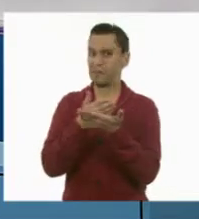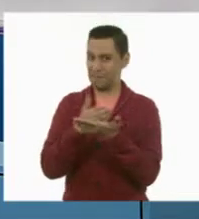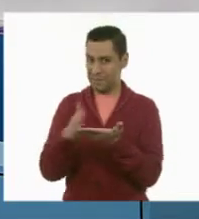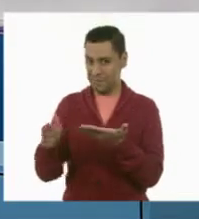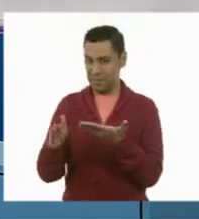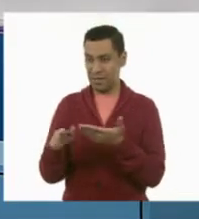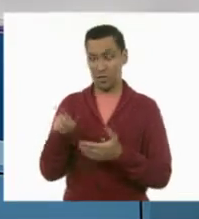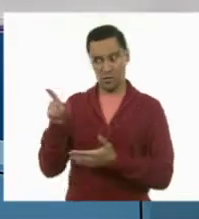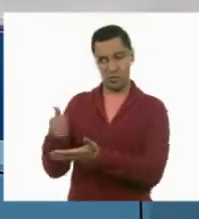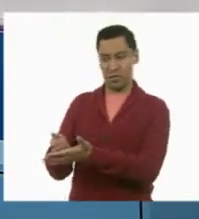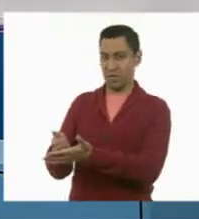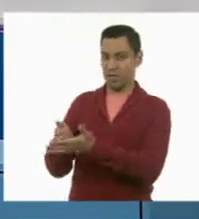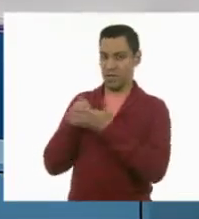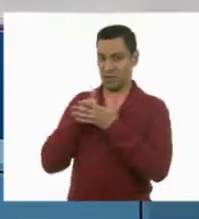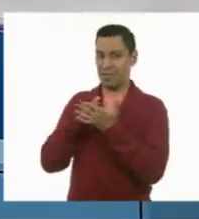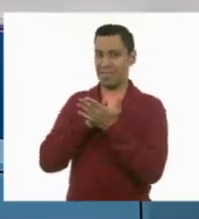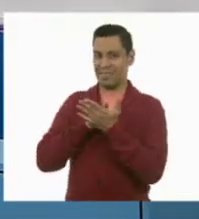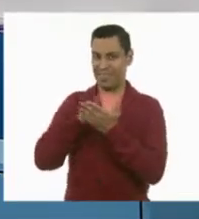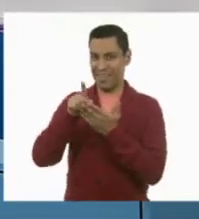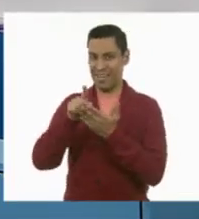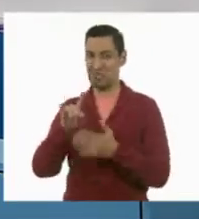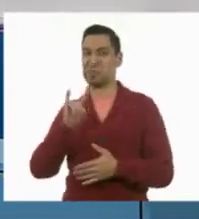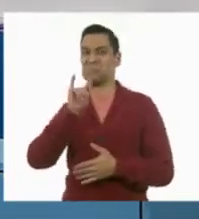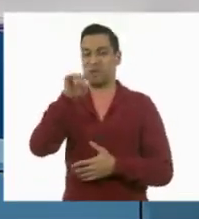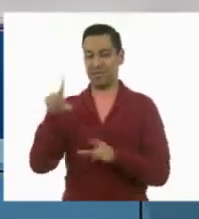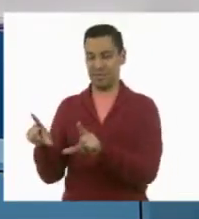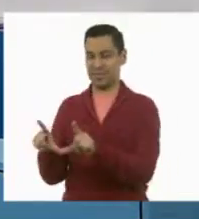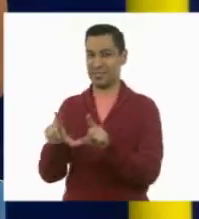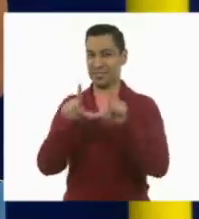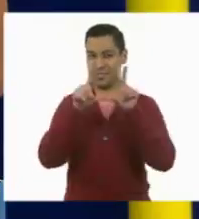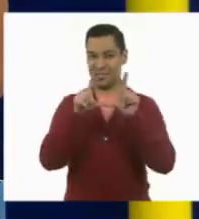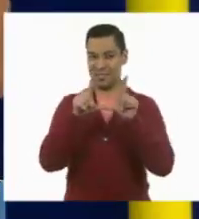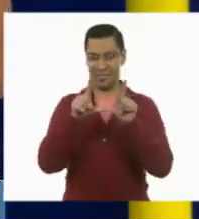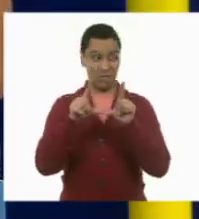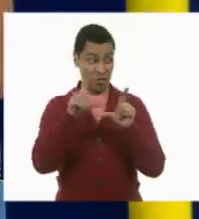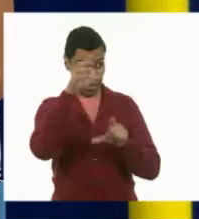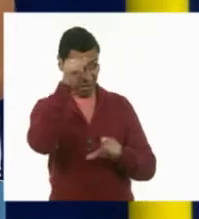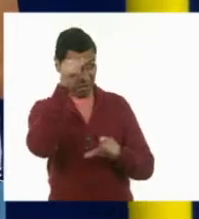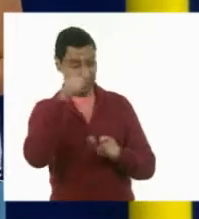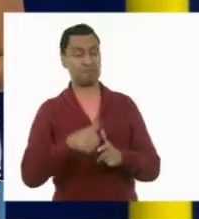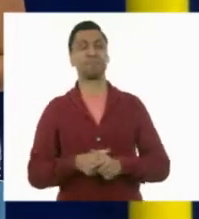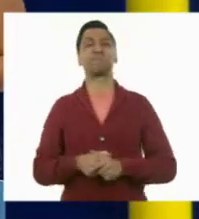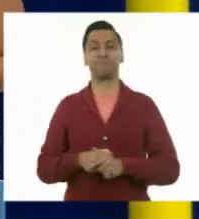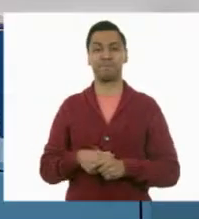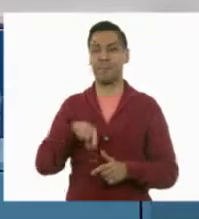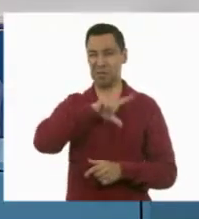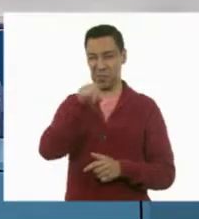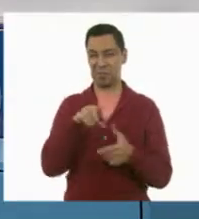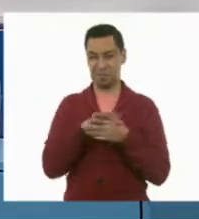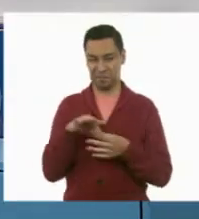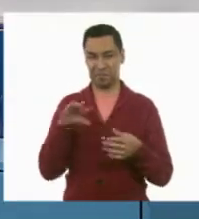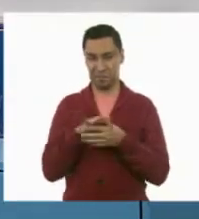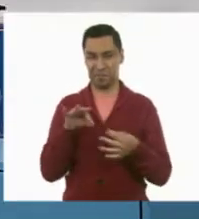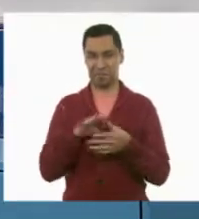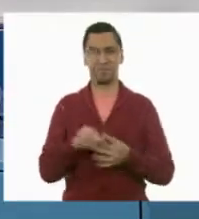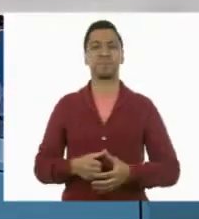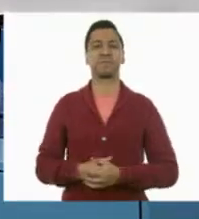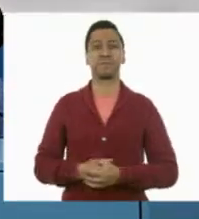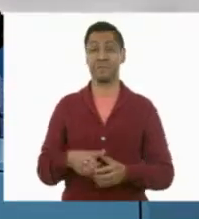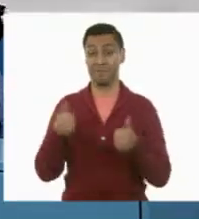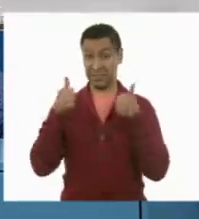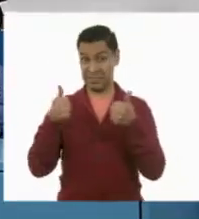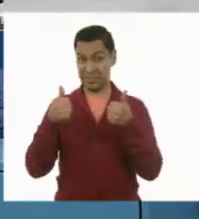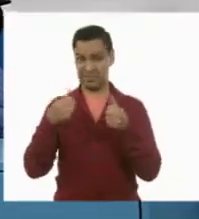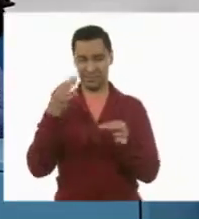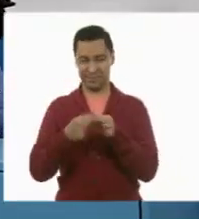tú me vas a ayudar con el derecho a pegarlo también en una tarjetita. Perfecto. ¿Vale? Y ya después les voy explicando lo que vamos haciendo. ¿Están muy listos? Muy bien. Listísimos.